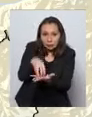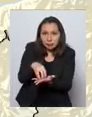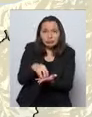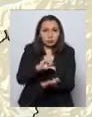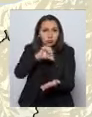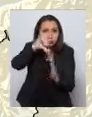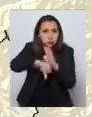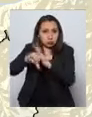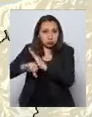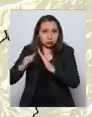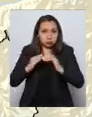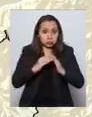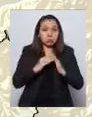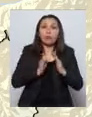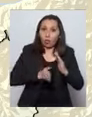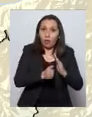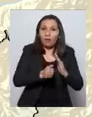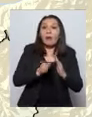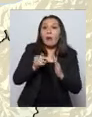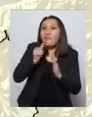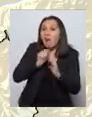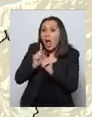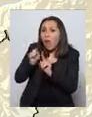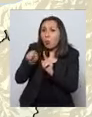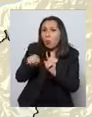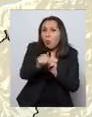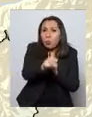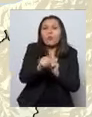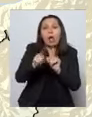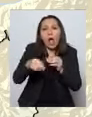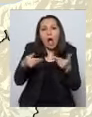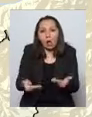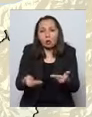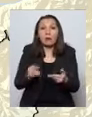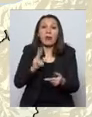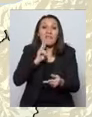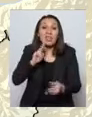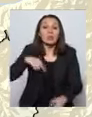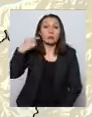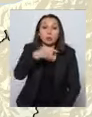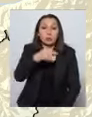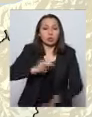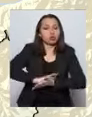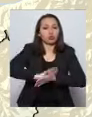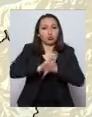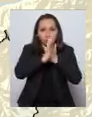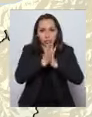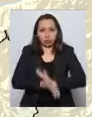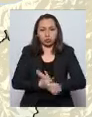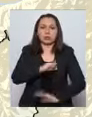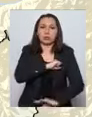ya estaban en cuarentena la mantiene hasta por lo menos el viernes de la próxima semana